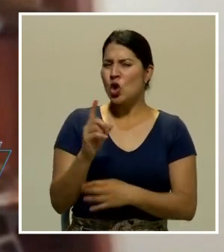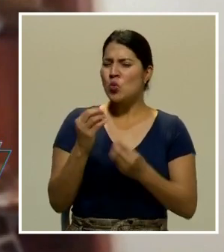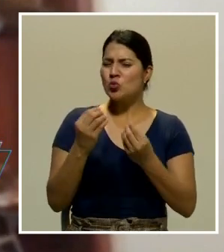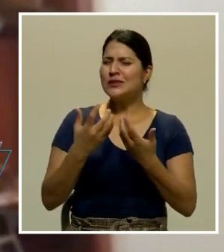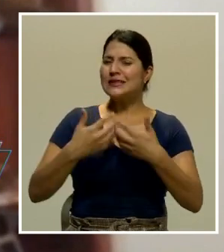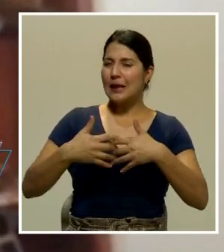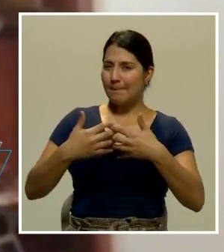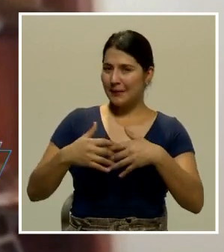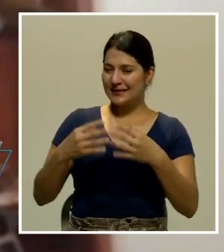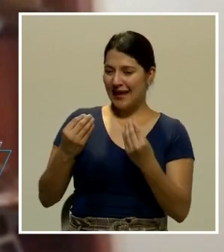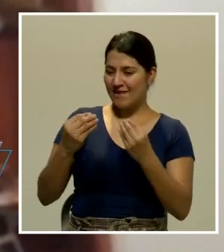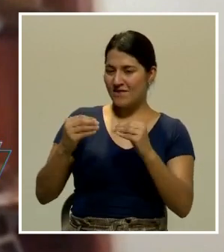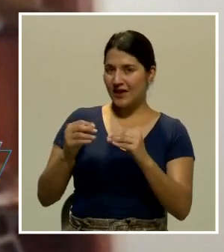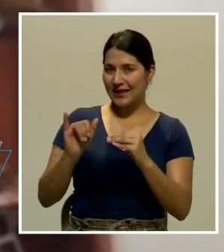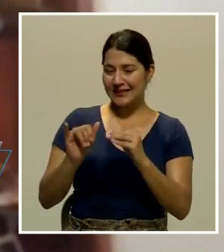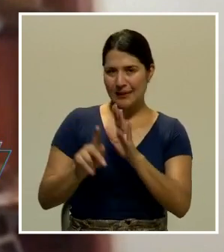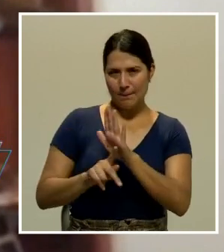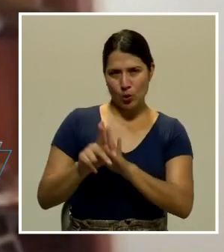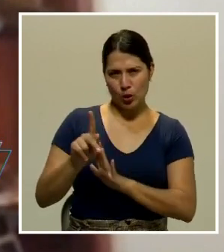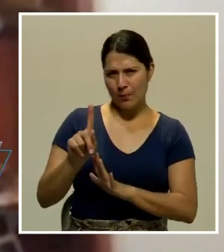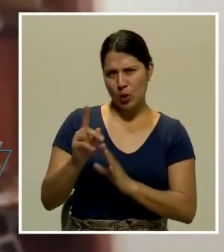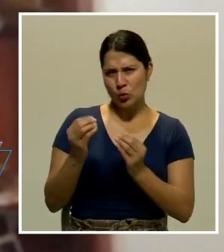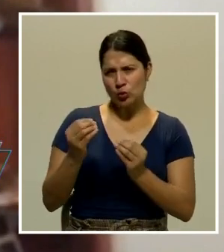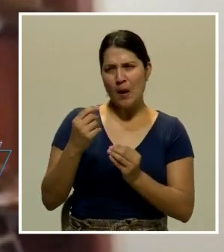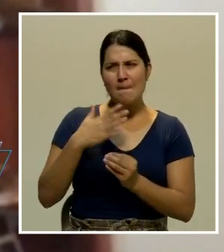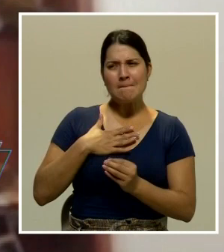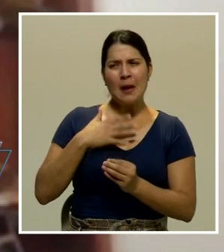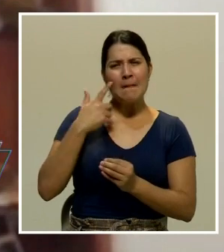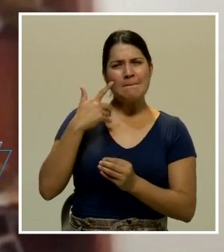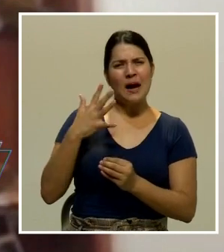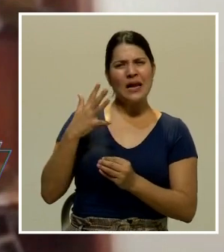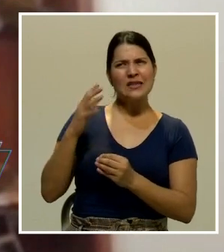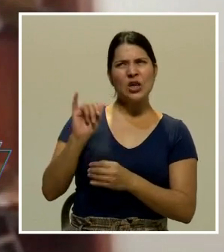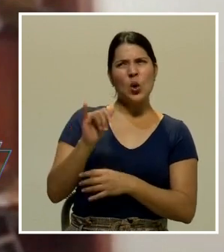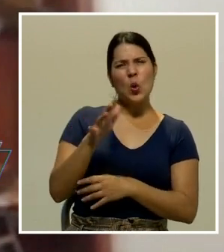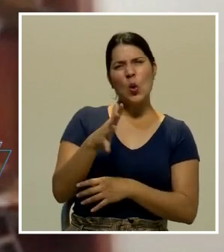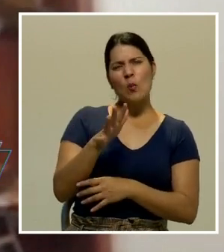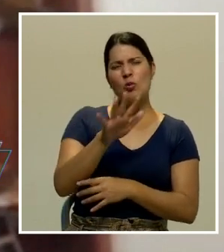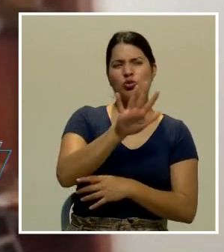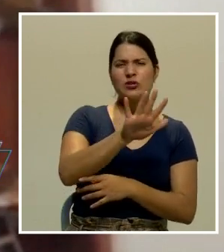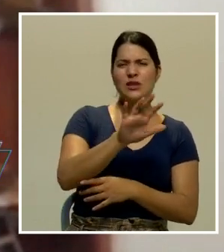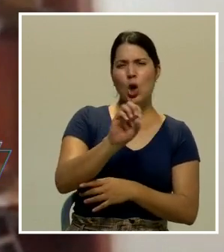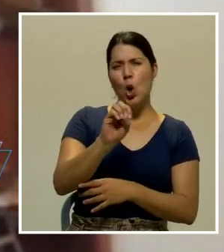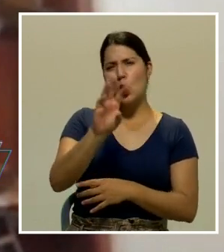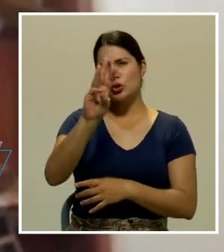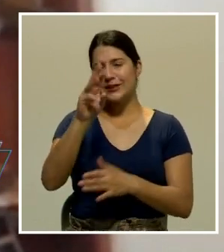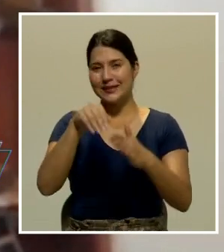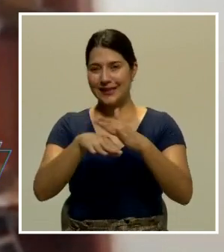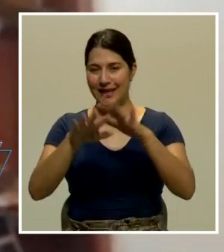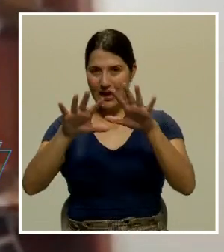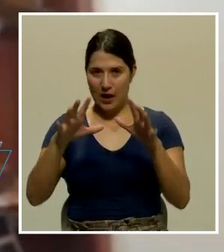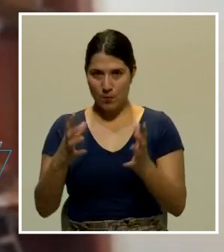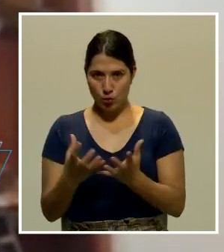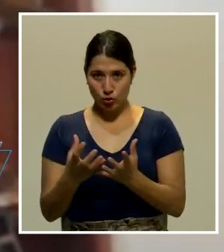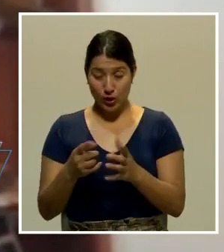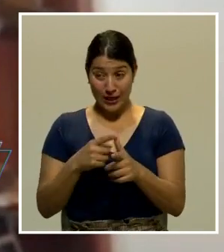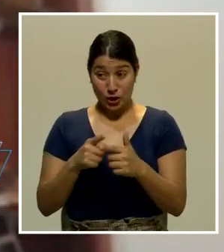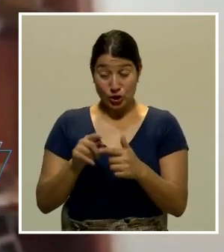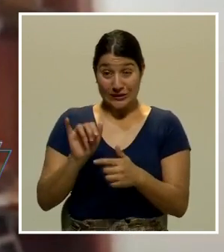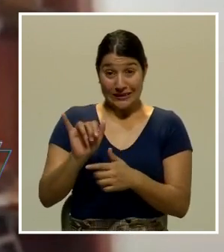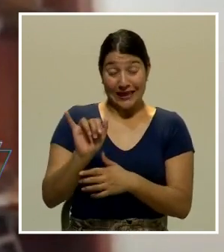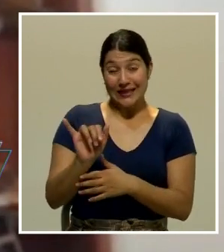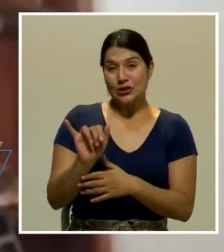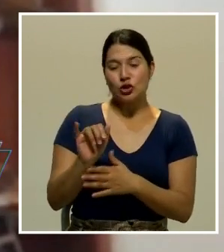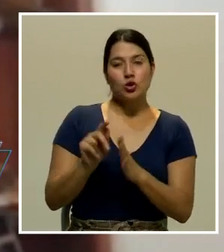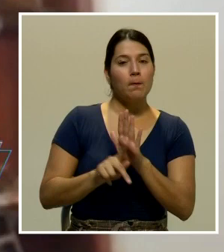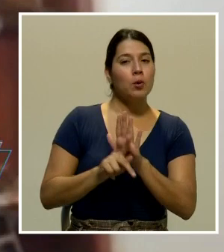tengan este tipo de programas disponibles. Me han informado que son 5 o 6 en el mercado mundial. Y son programas que ya tienen